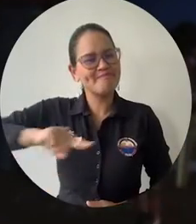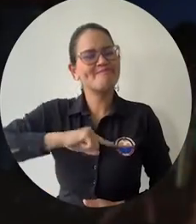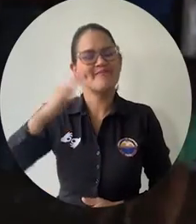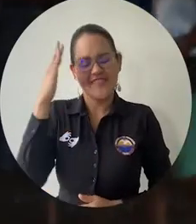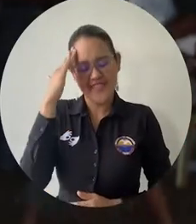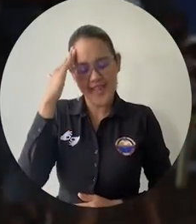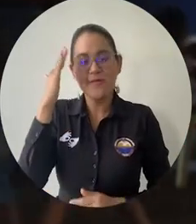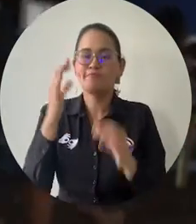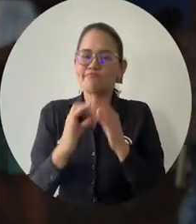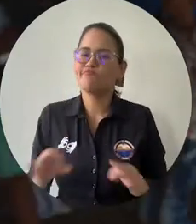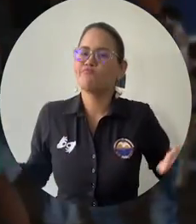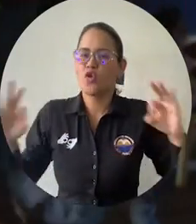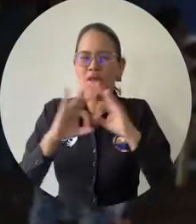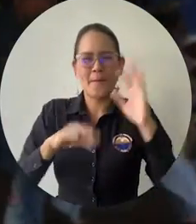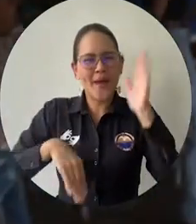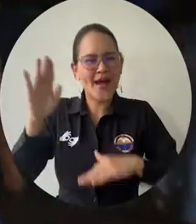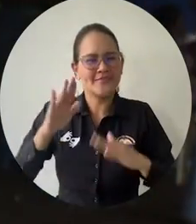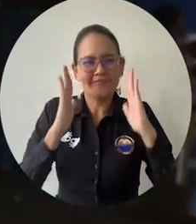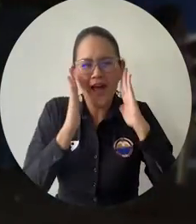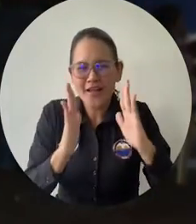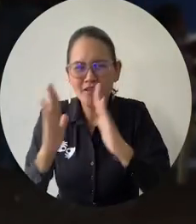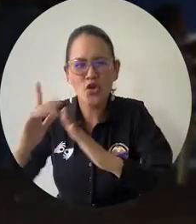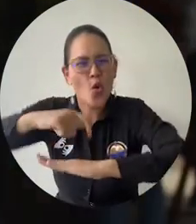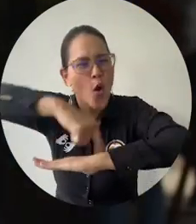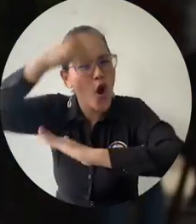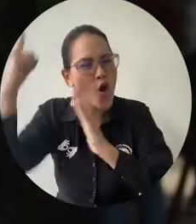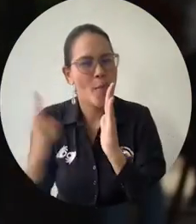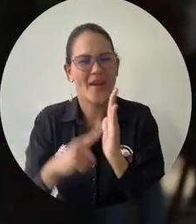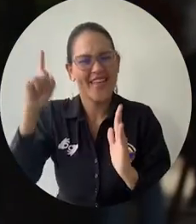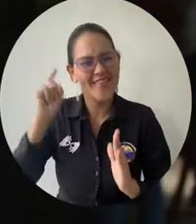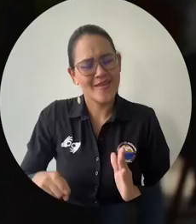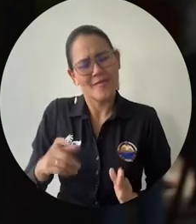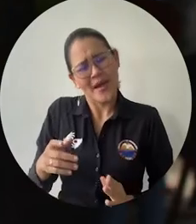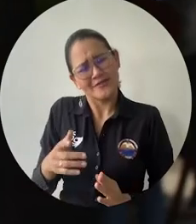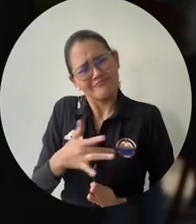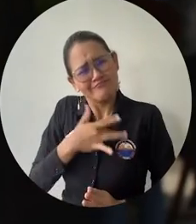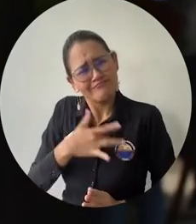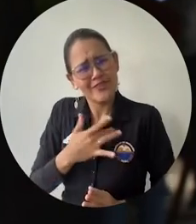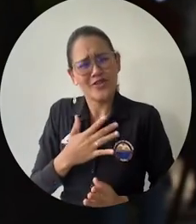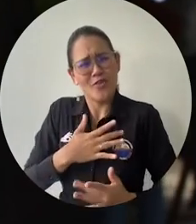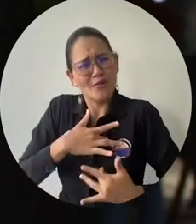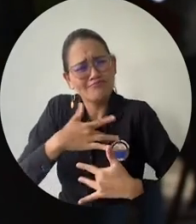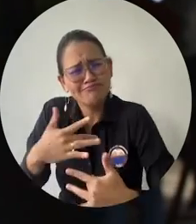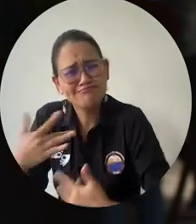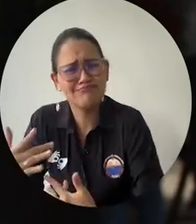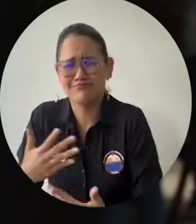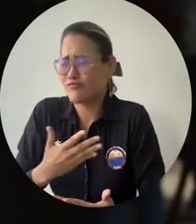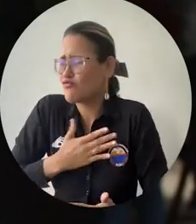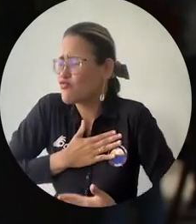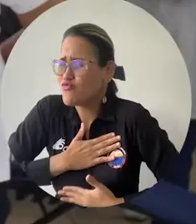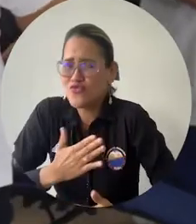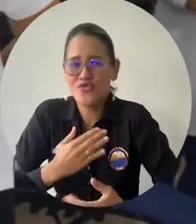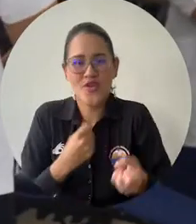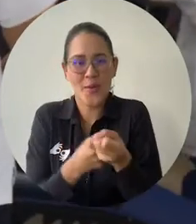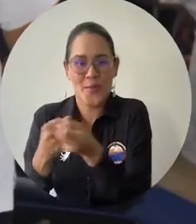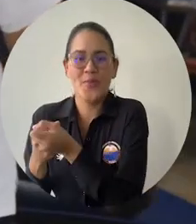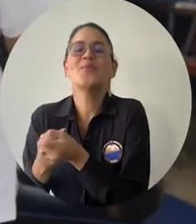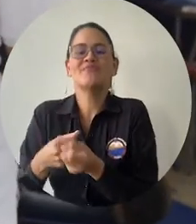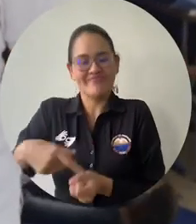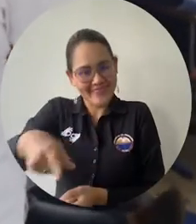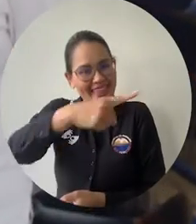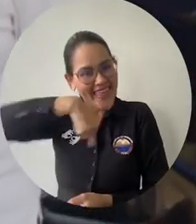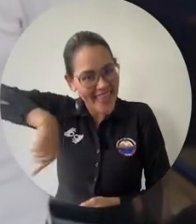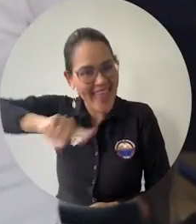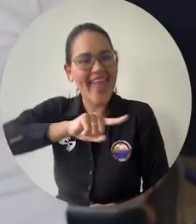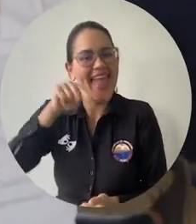Entendemos que el bienestar se construye en la integralidad, en la empatía y en la solidaridad. Y en ese sentido damos cumplimiento